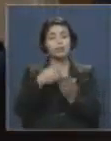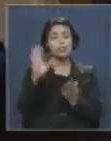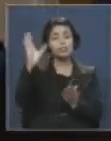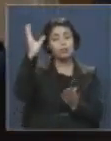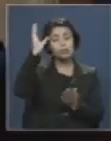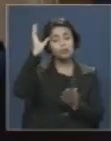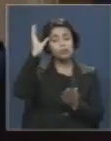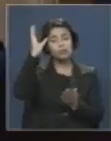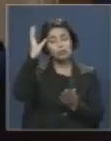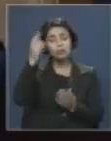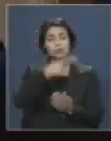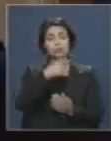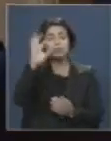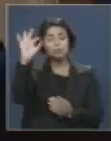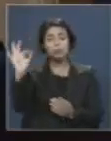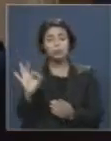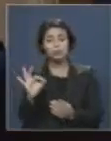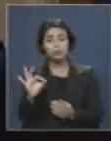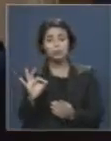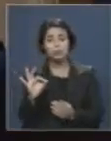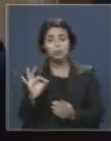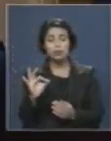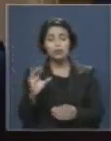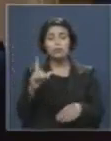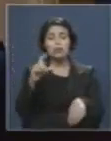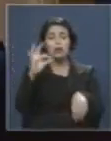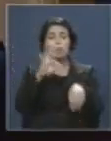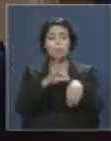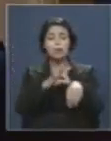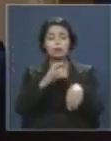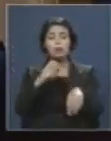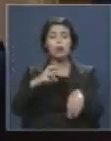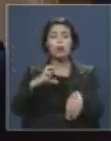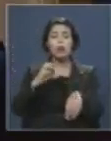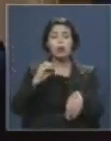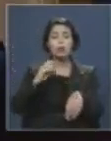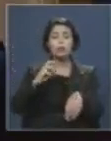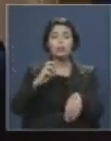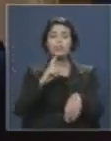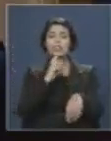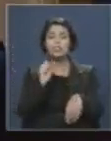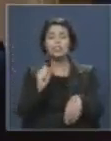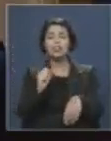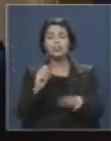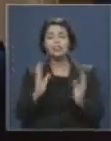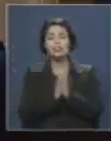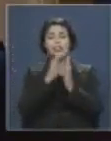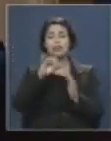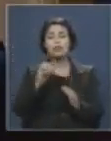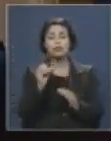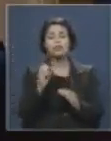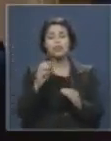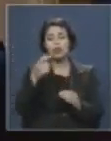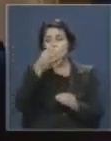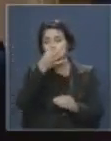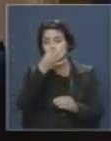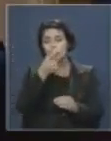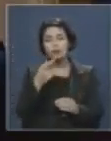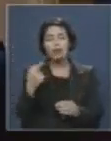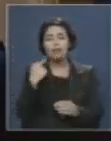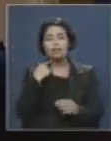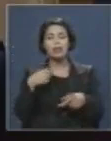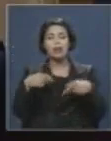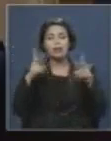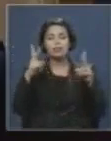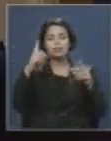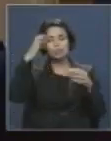conciencia del 100% de los obstetras del Hospital San José de Osorno. Atenta contra el derecho